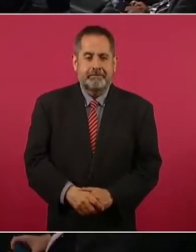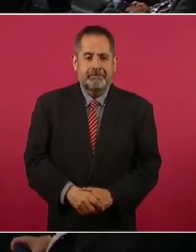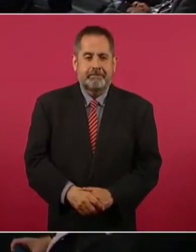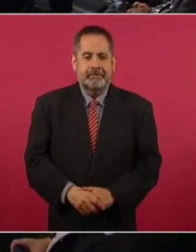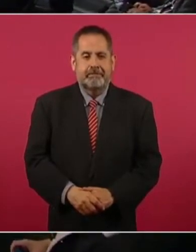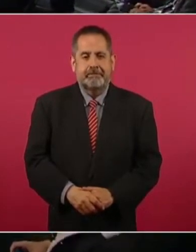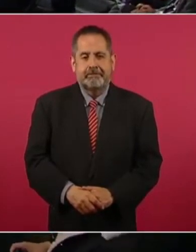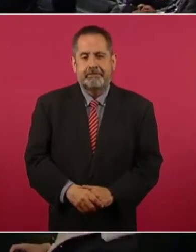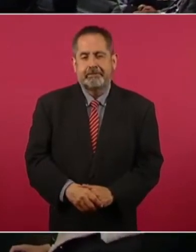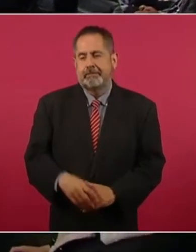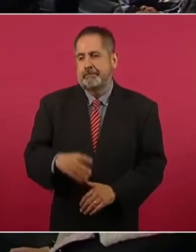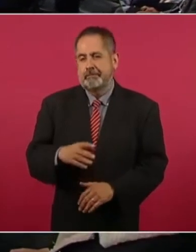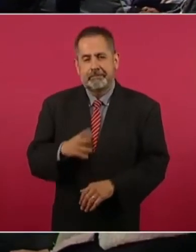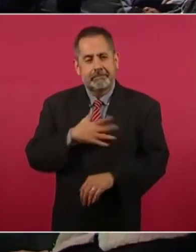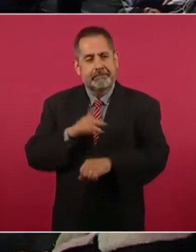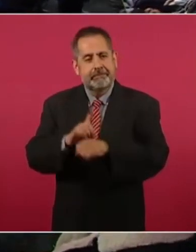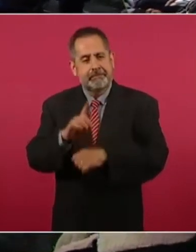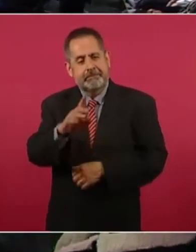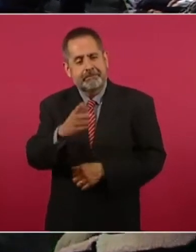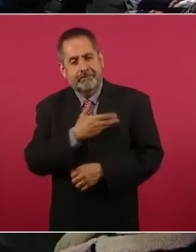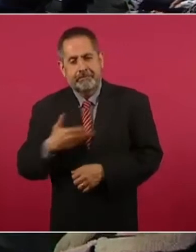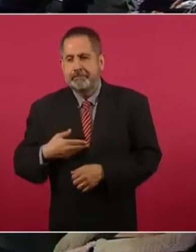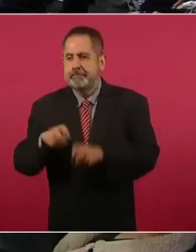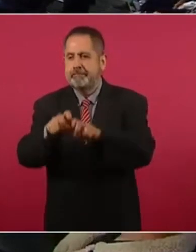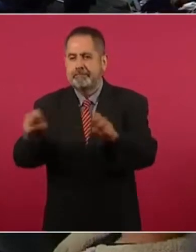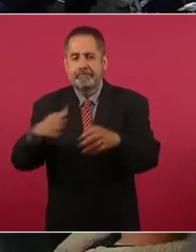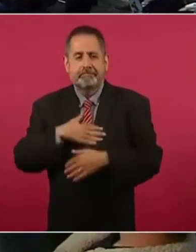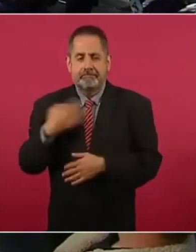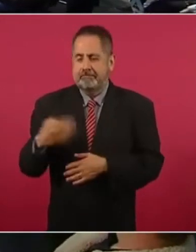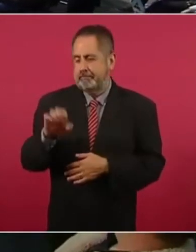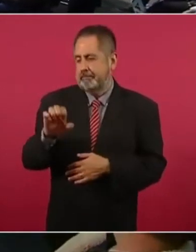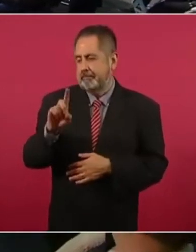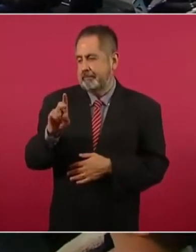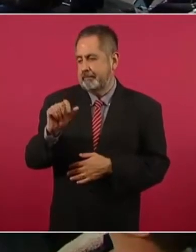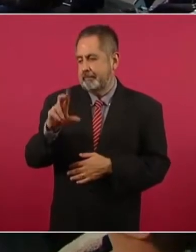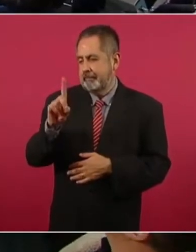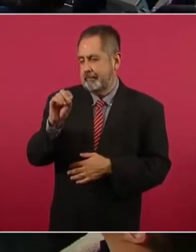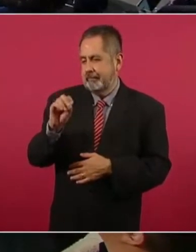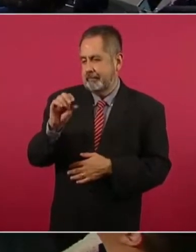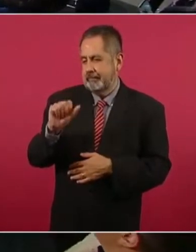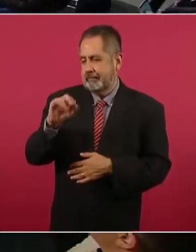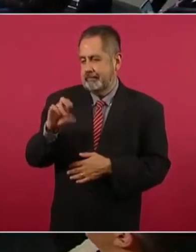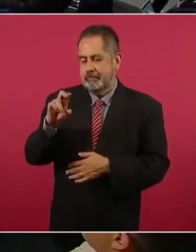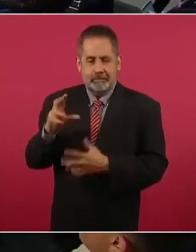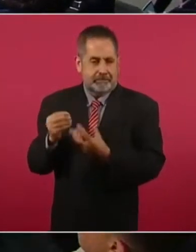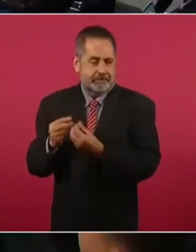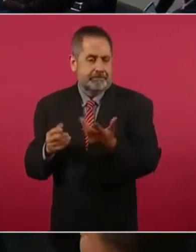Buenos días, señor presidente. Buenos días, miembros del gabinete. Eduardo Esquivel Ancona, SDP